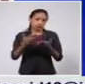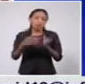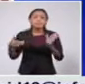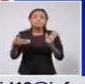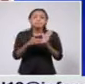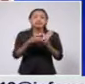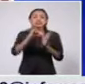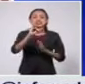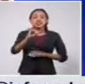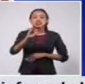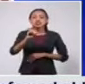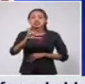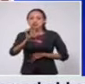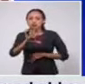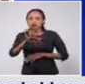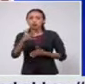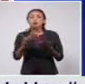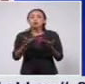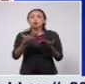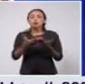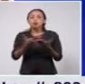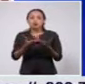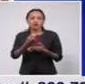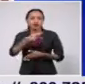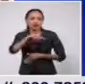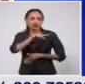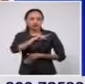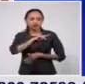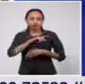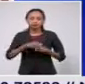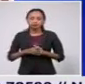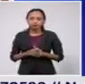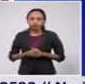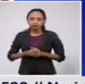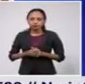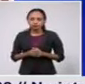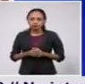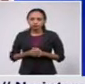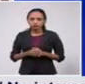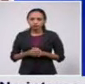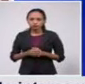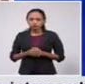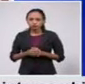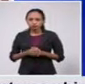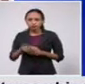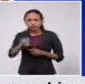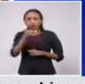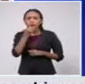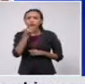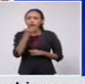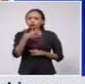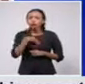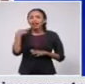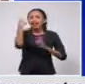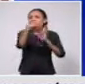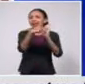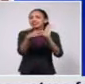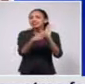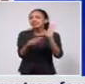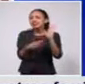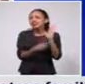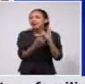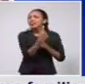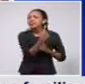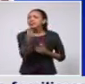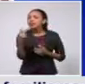1.605 muestras se analizaron. Eso nos permite tener una caracterización de cada territorio